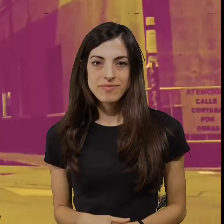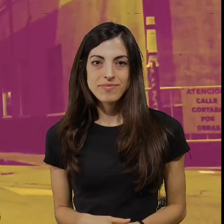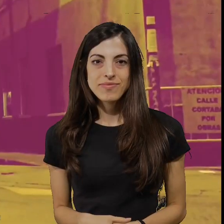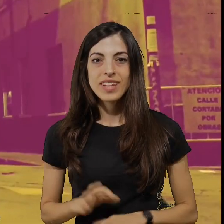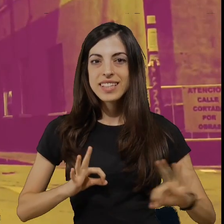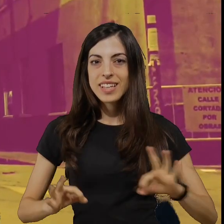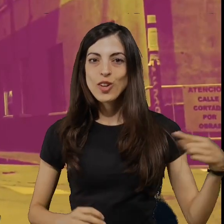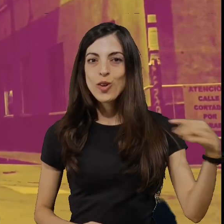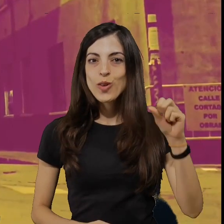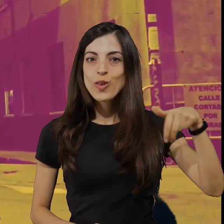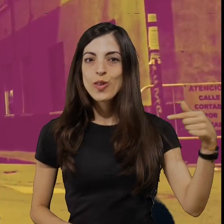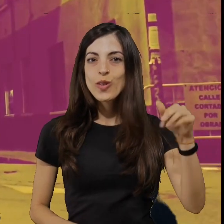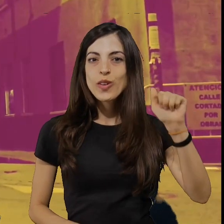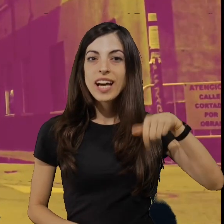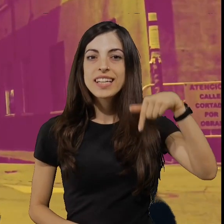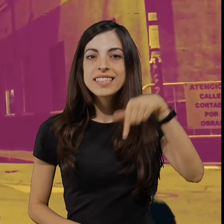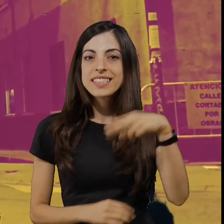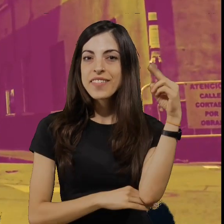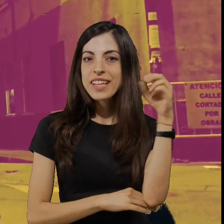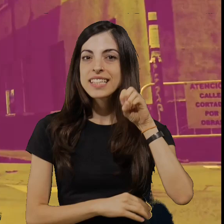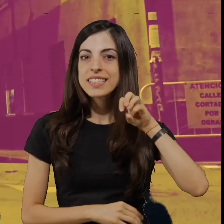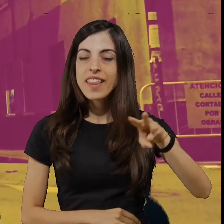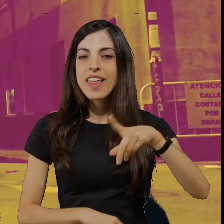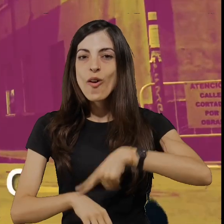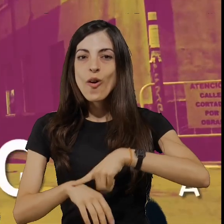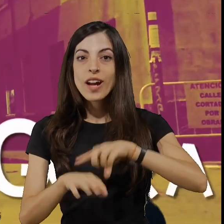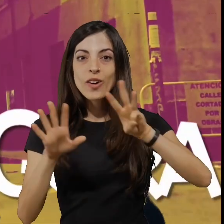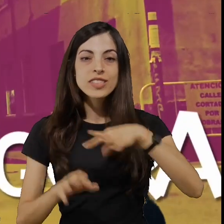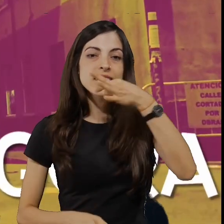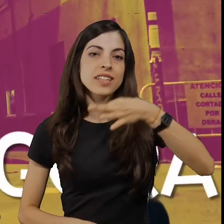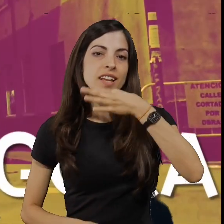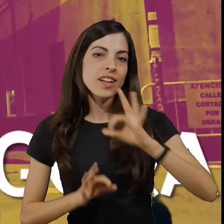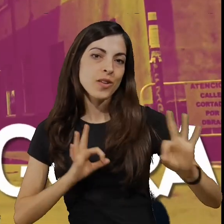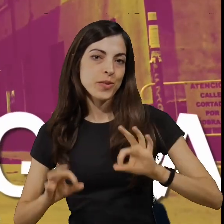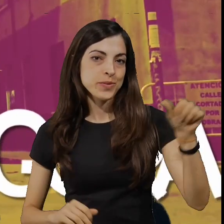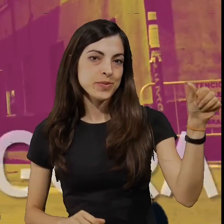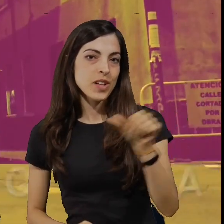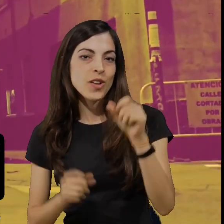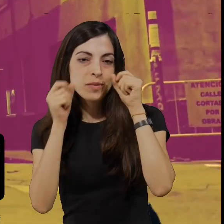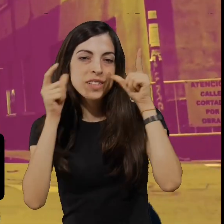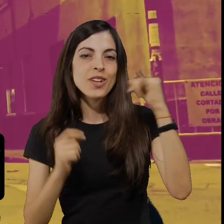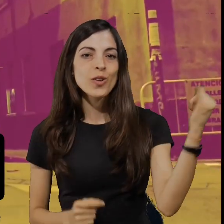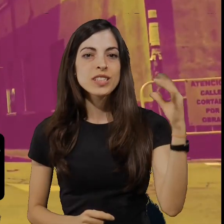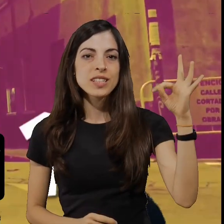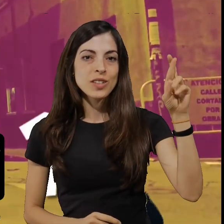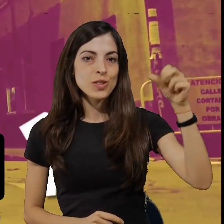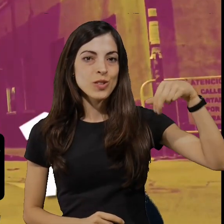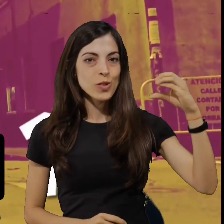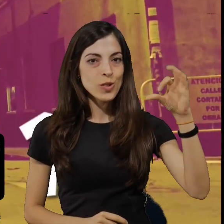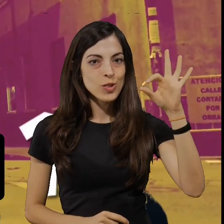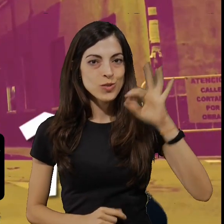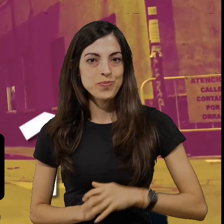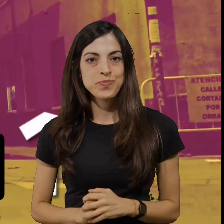El Teatro Góngora acoge este viernes 13 a partir de las 8 de la tarde la obra teatral Los despiertos de José Troncoso,